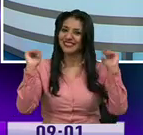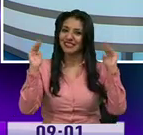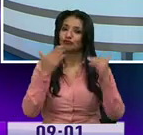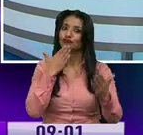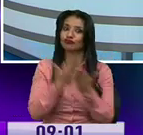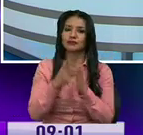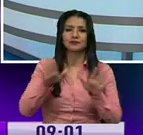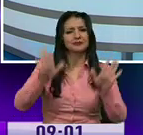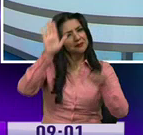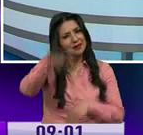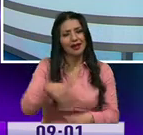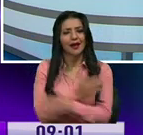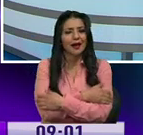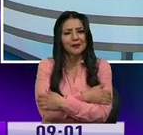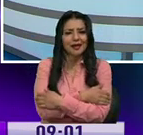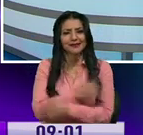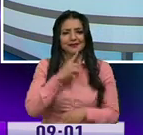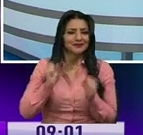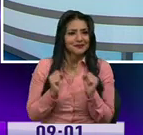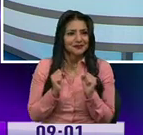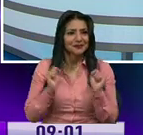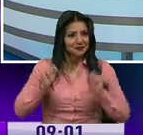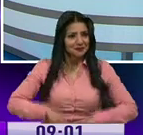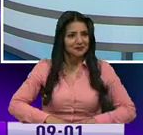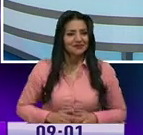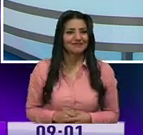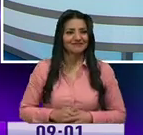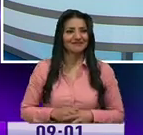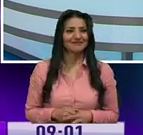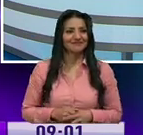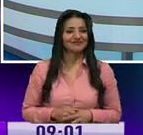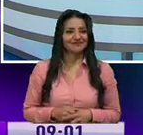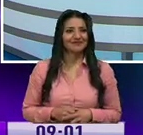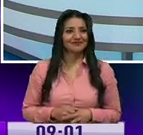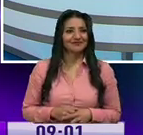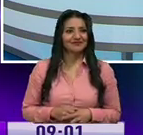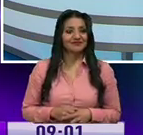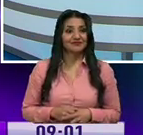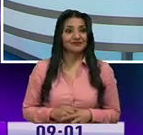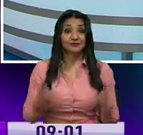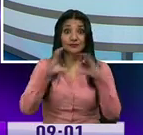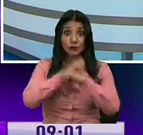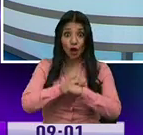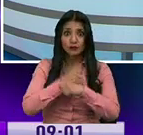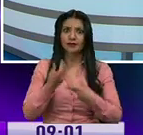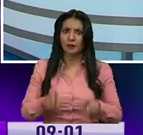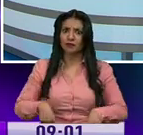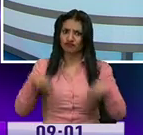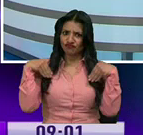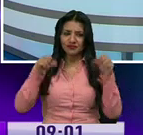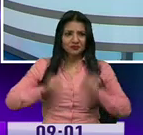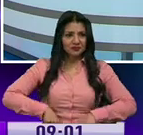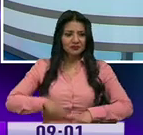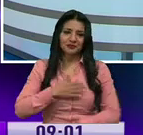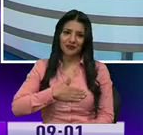hace frío, vengan a abrazarnos. Se acepta el abrazo. Oiga, a la morenaza que le pongan cobijita.